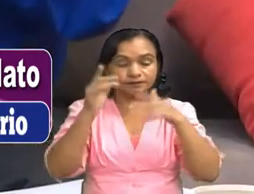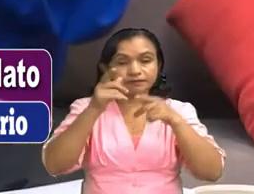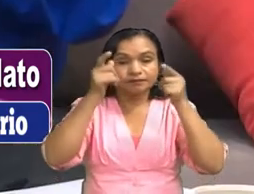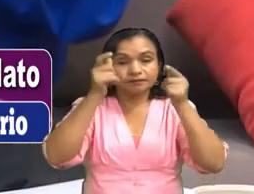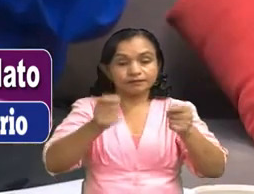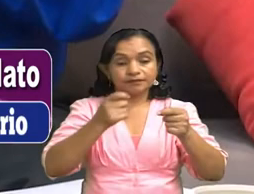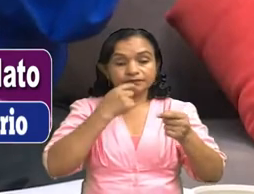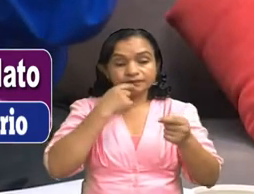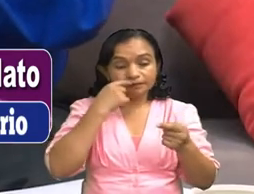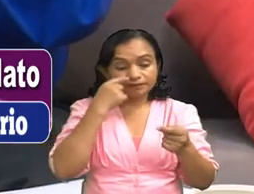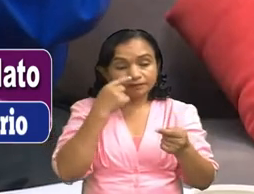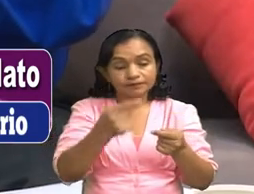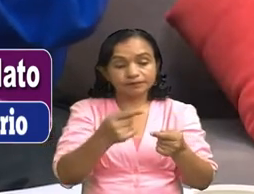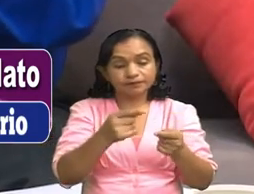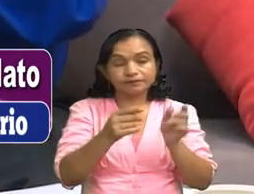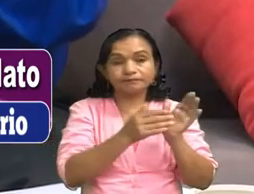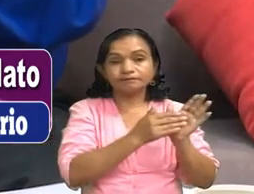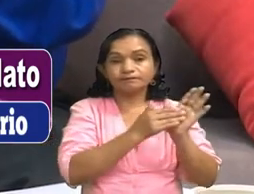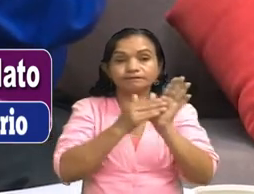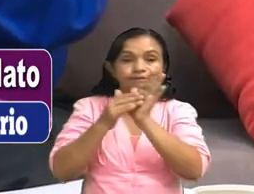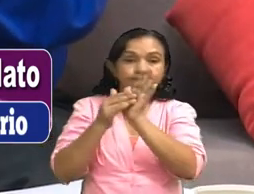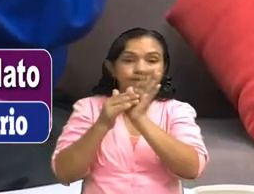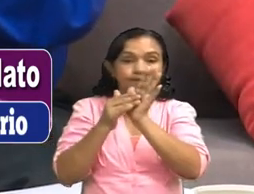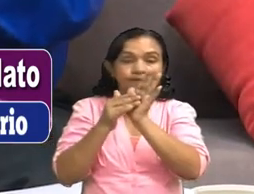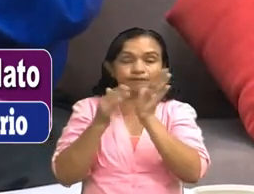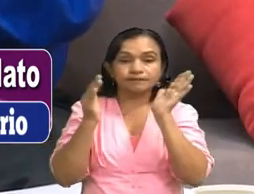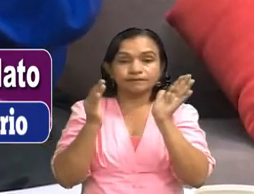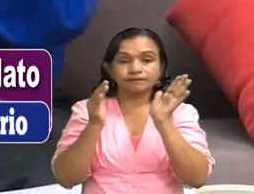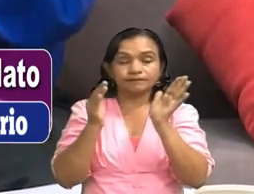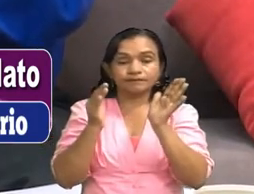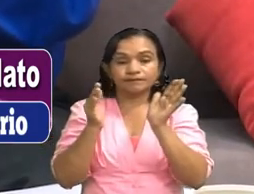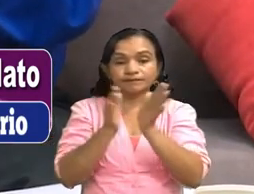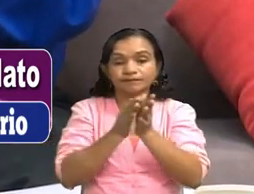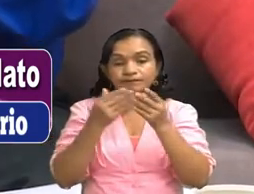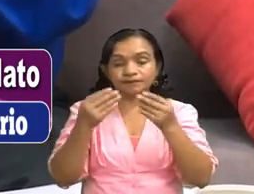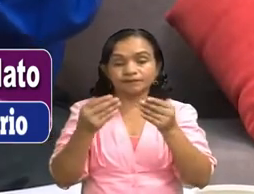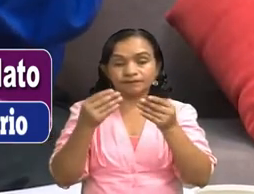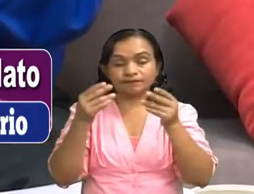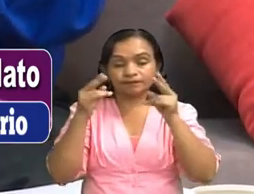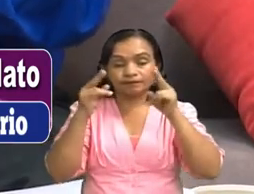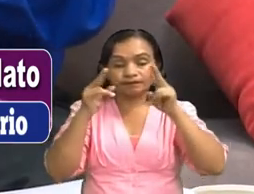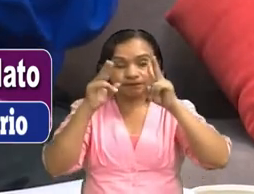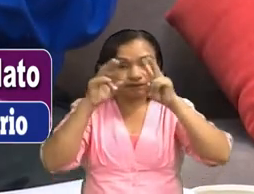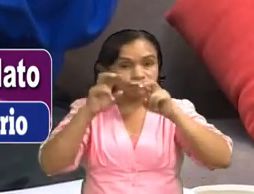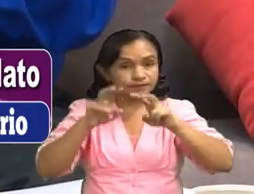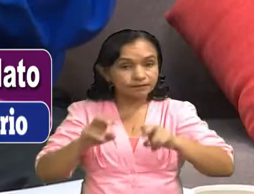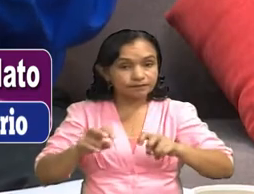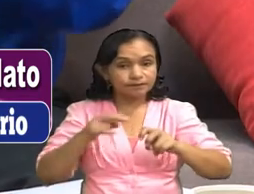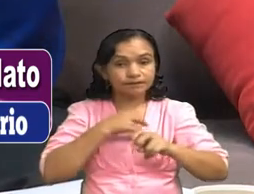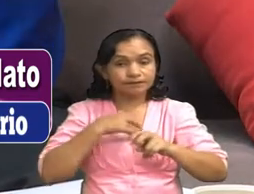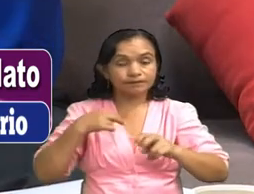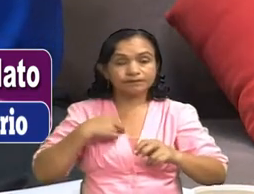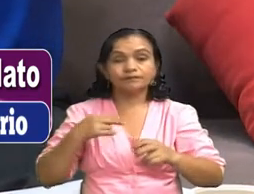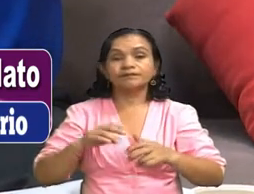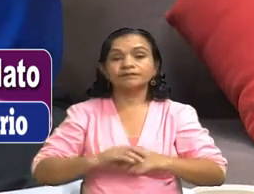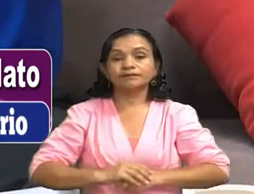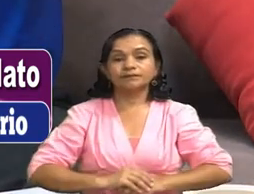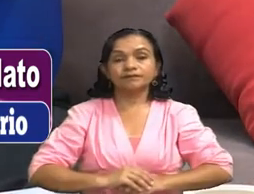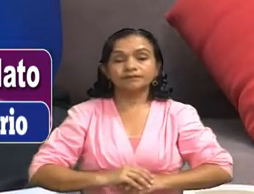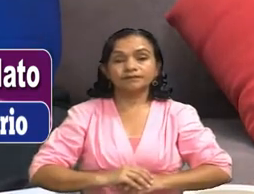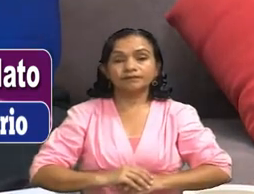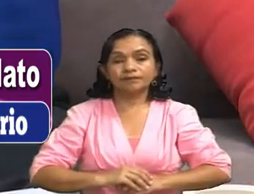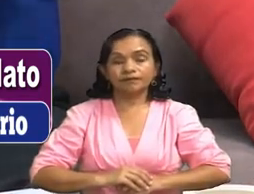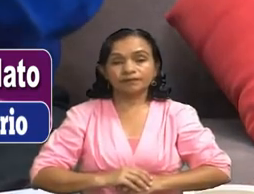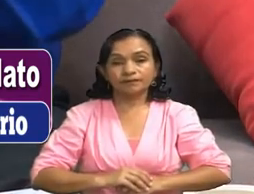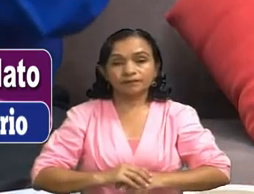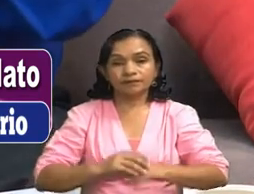lo tenemos que demostrar con líneas documentales y más la auditoría que nos viene, le